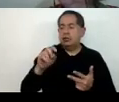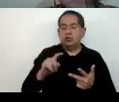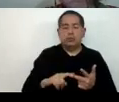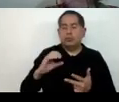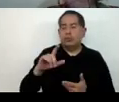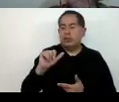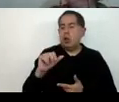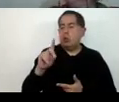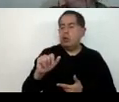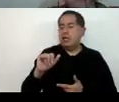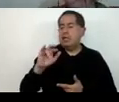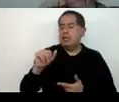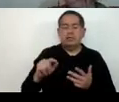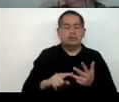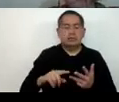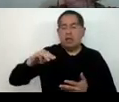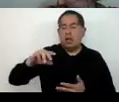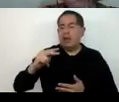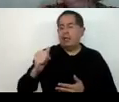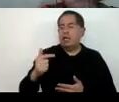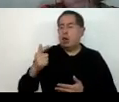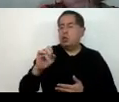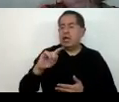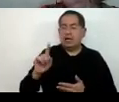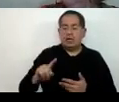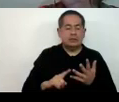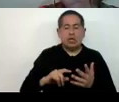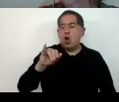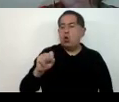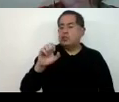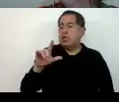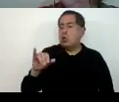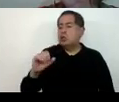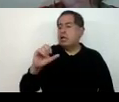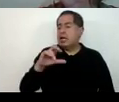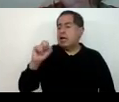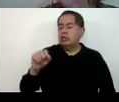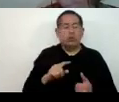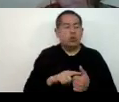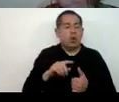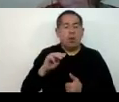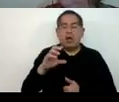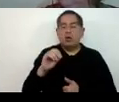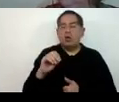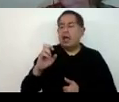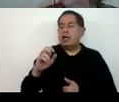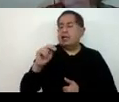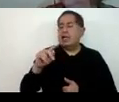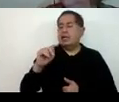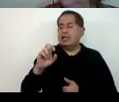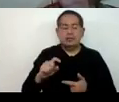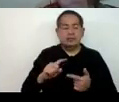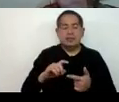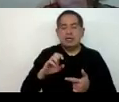Iris Vázquez, Marta Gutiérrez, José Luis Carrasco, Marco Antonio Hernández y Eric